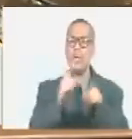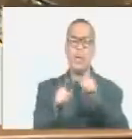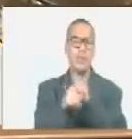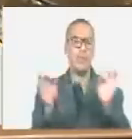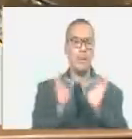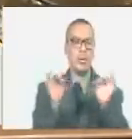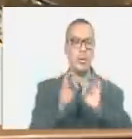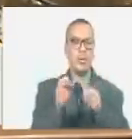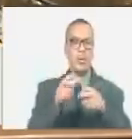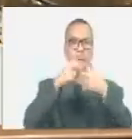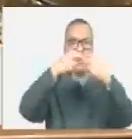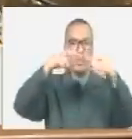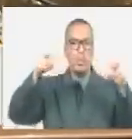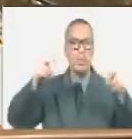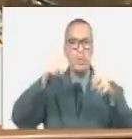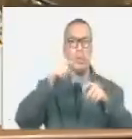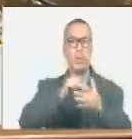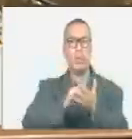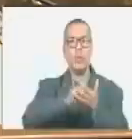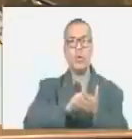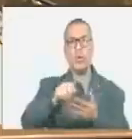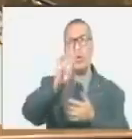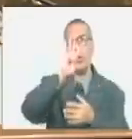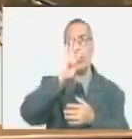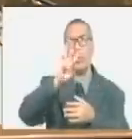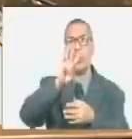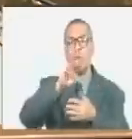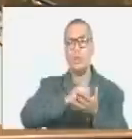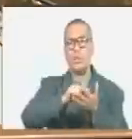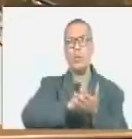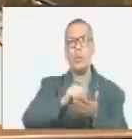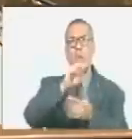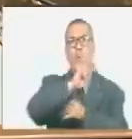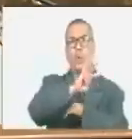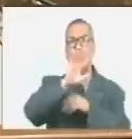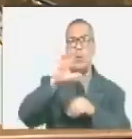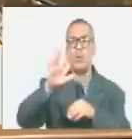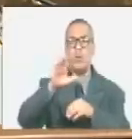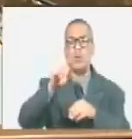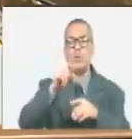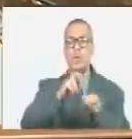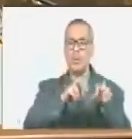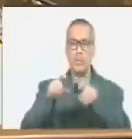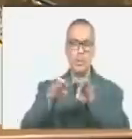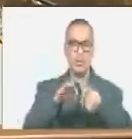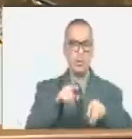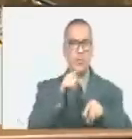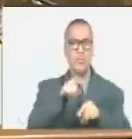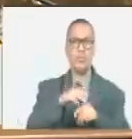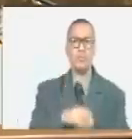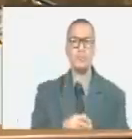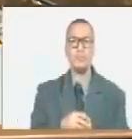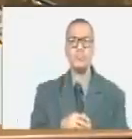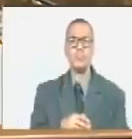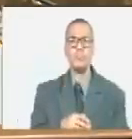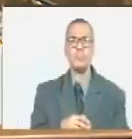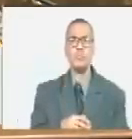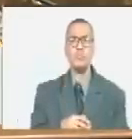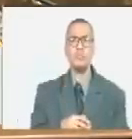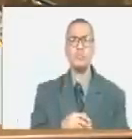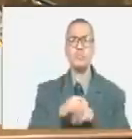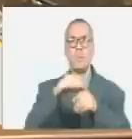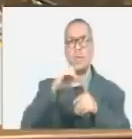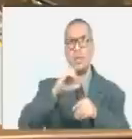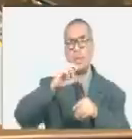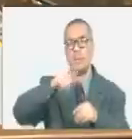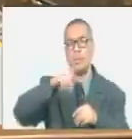modificación la denominación del capítulo 4 del artículo 45, quedando redactado de la siguiente manera.